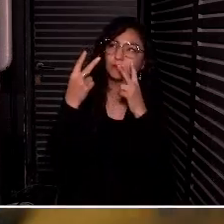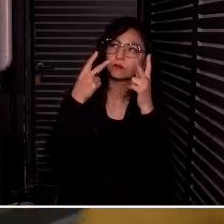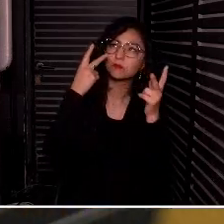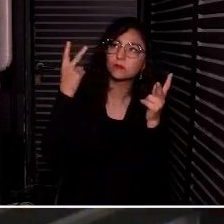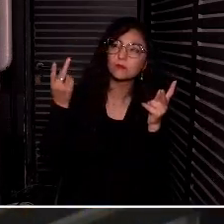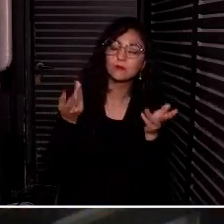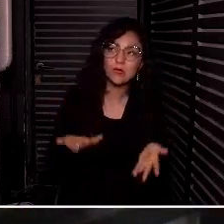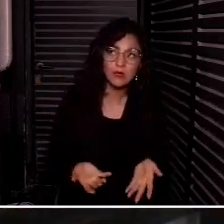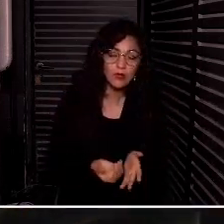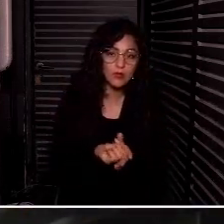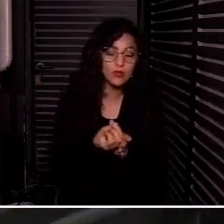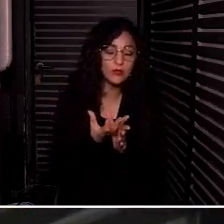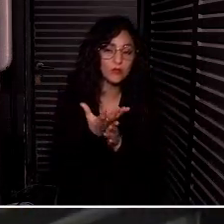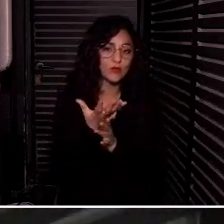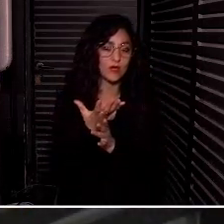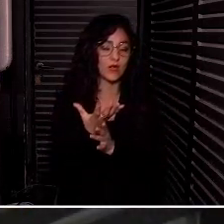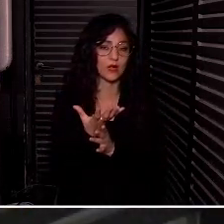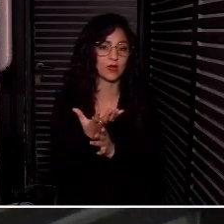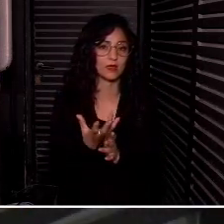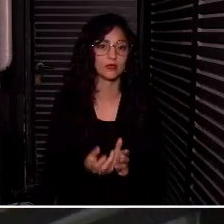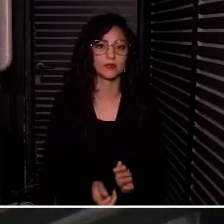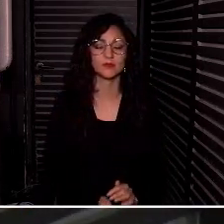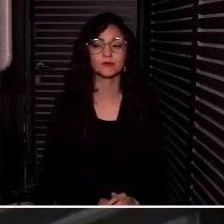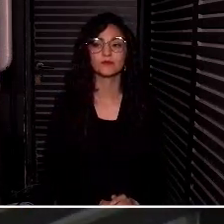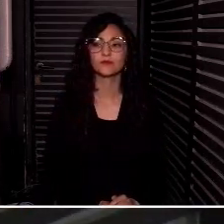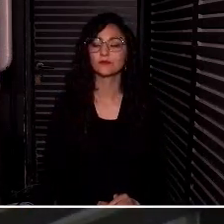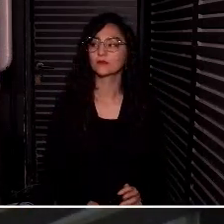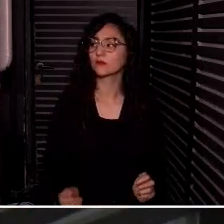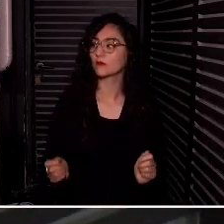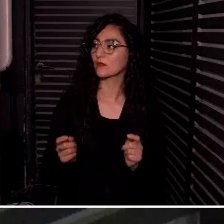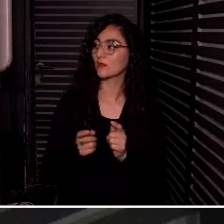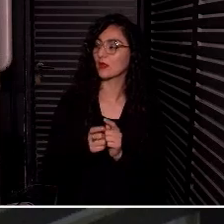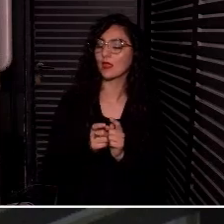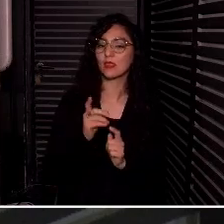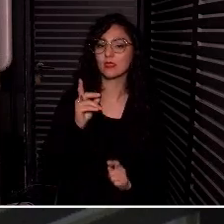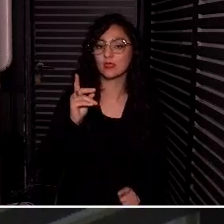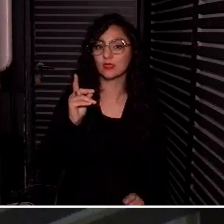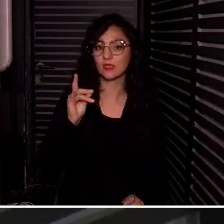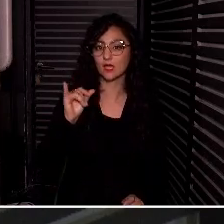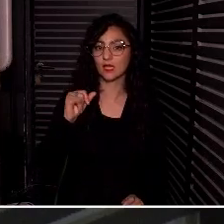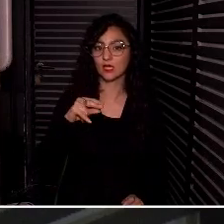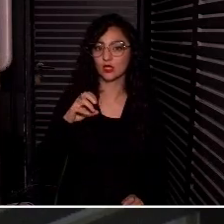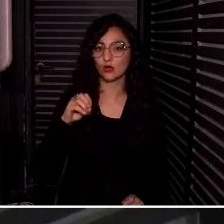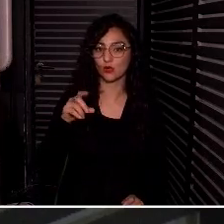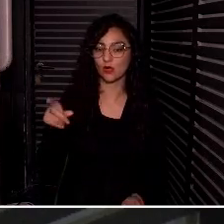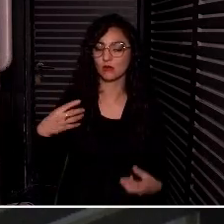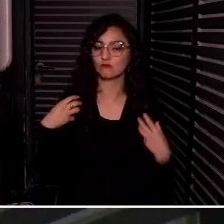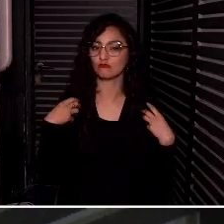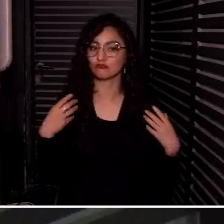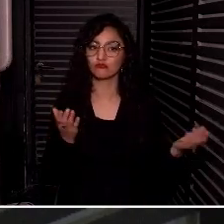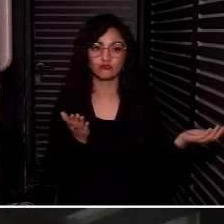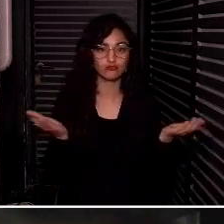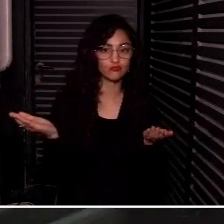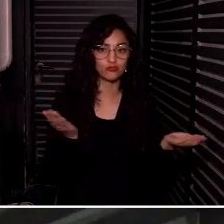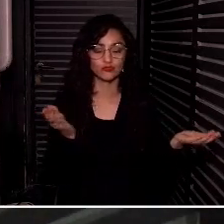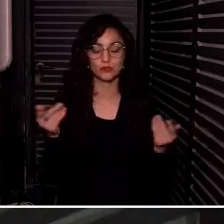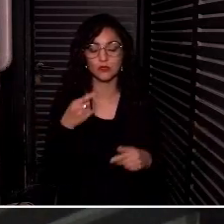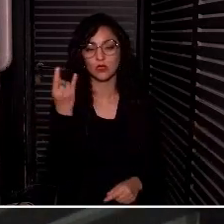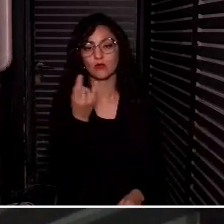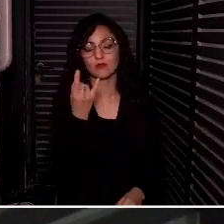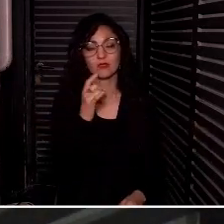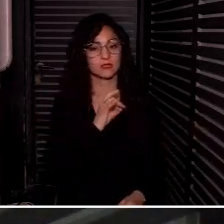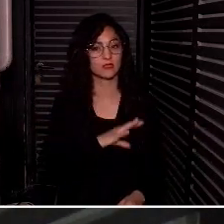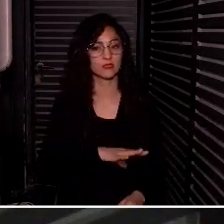contemporáneas el panel que será conducido y moderado por Dino pancani que es de la facultad de comunicación imagen de la Universidad